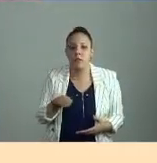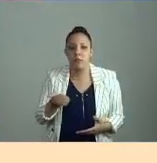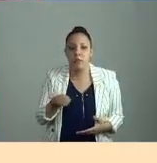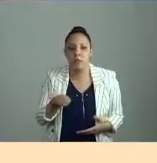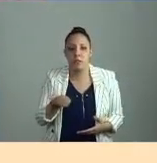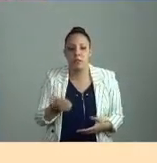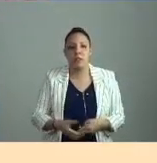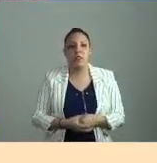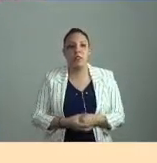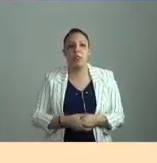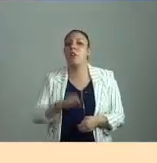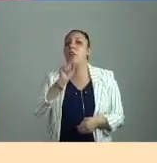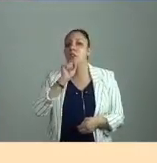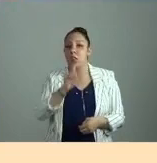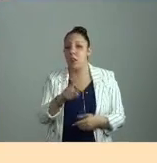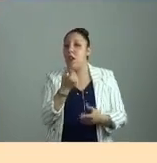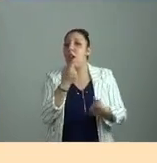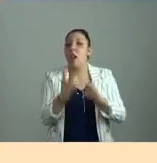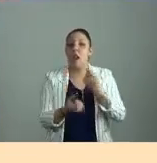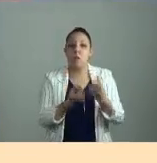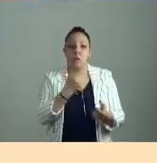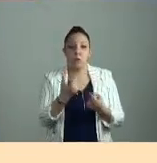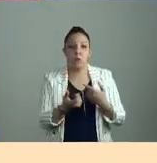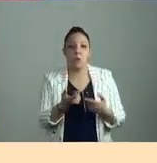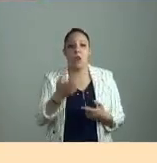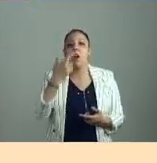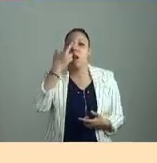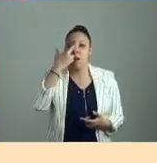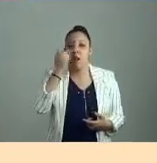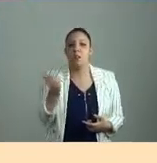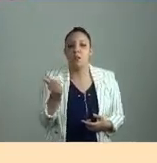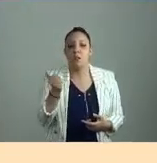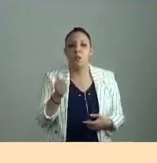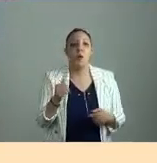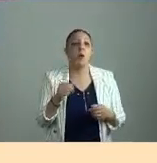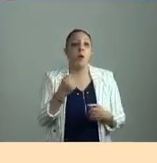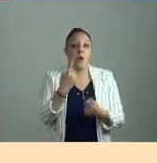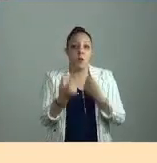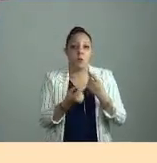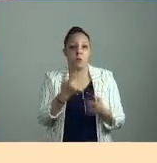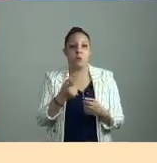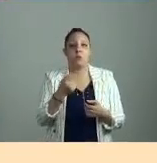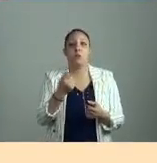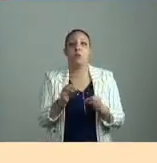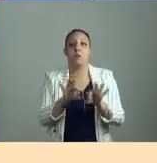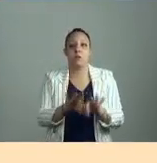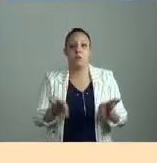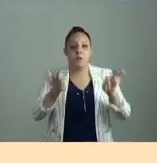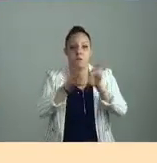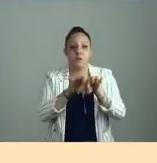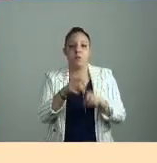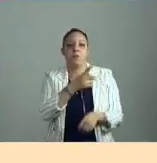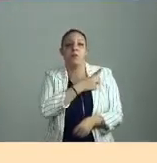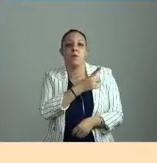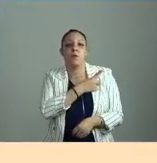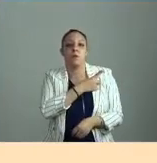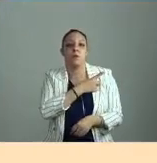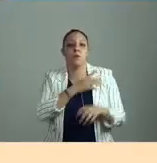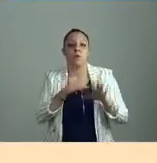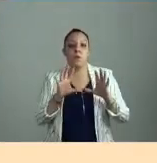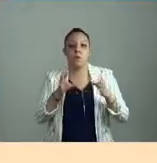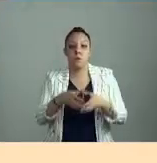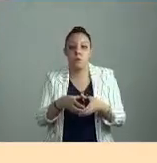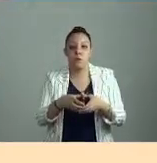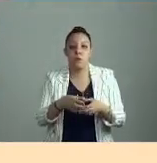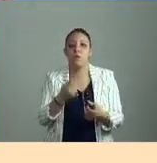son las necesidades fundamentales crear estructura colectiva no para